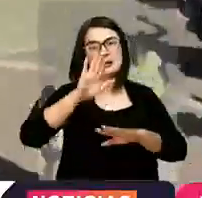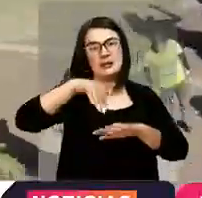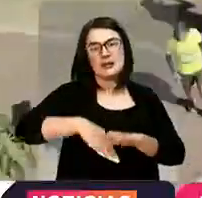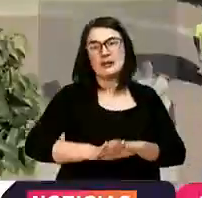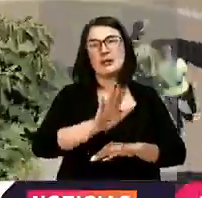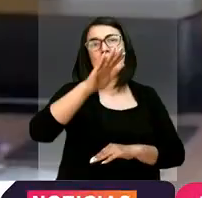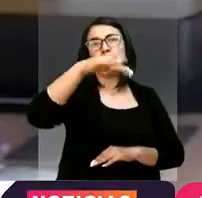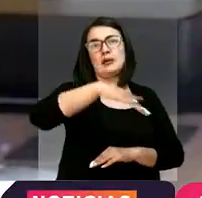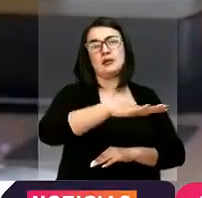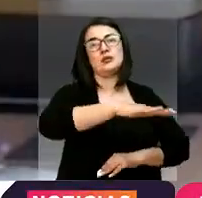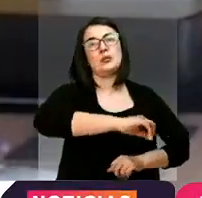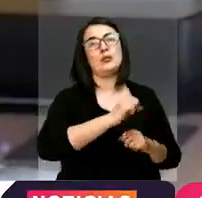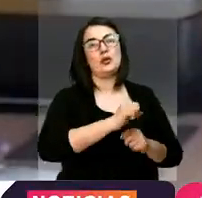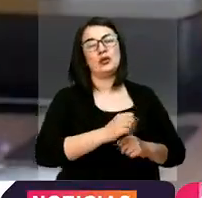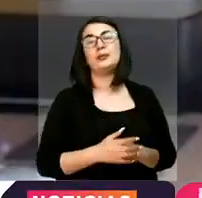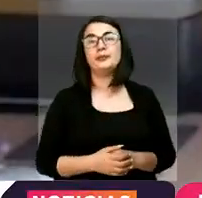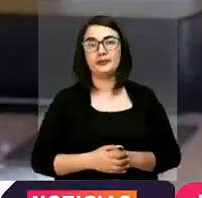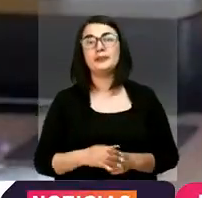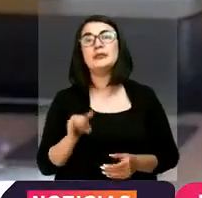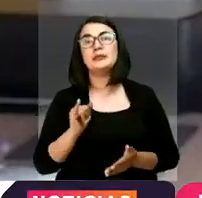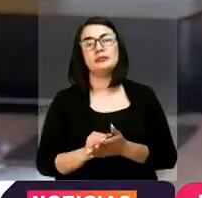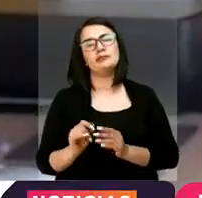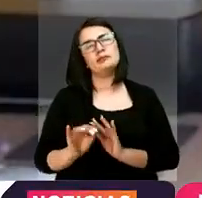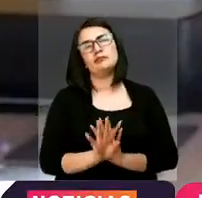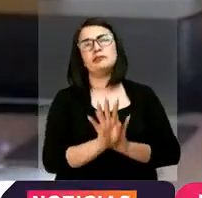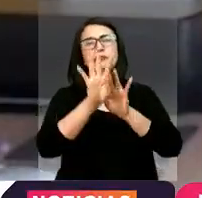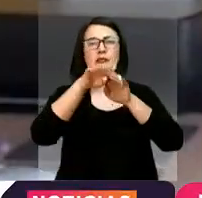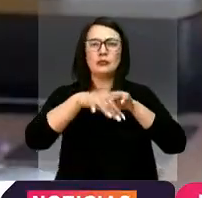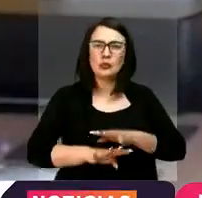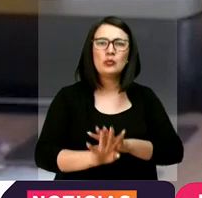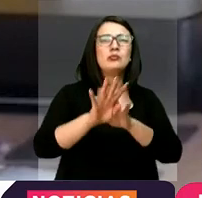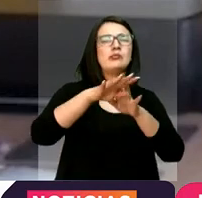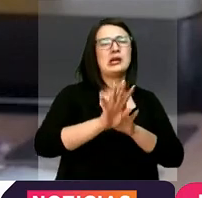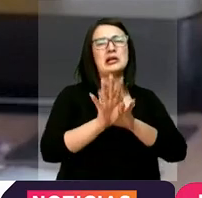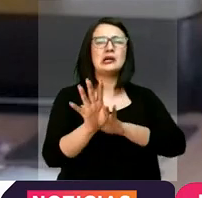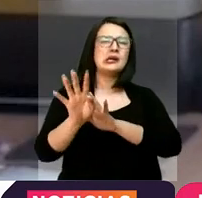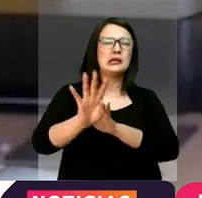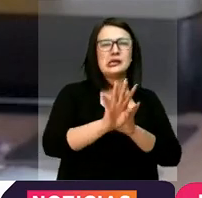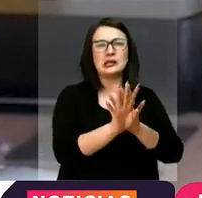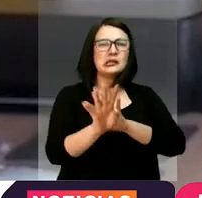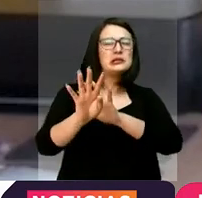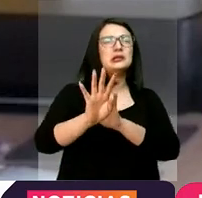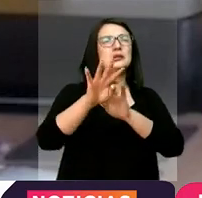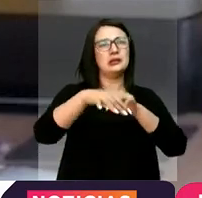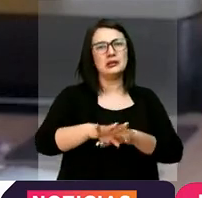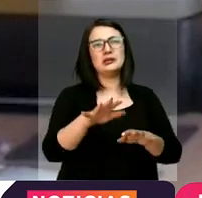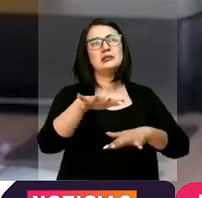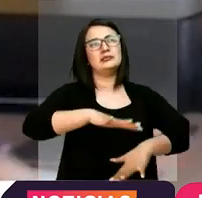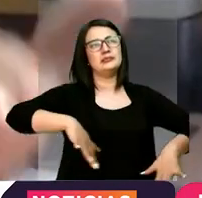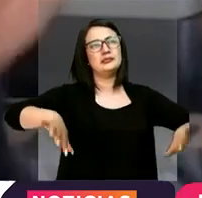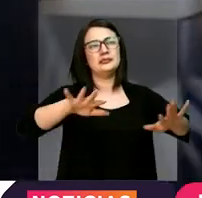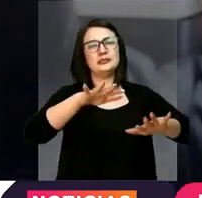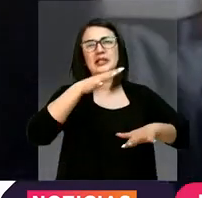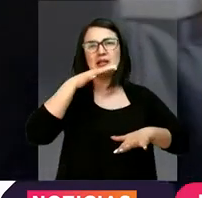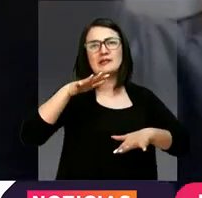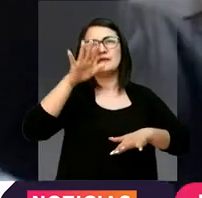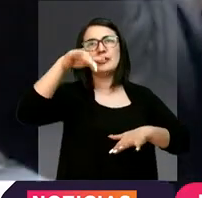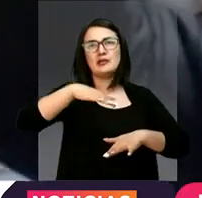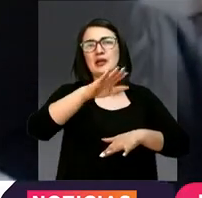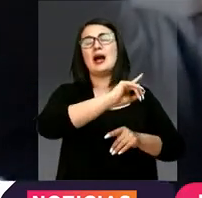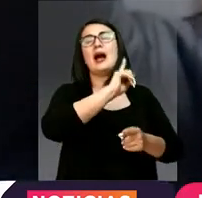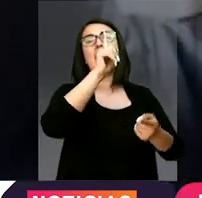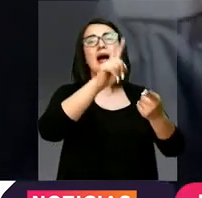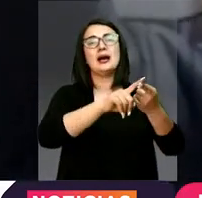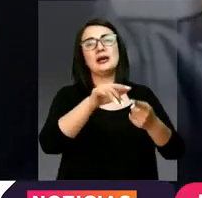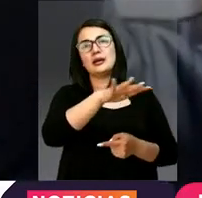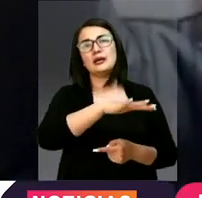altura bogotana. Va por senderos, por caminos de herradura, por rutas veredales, ascendiendo hasta llegar a